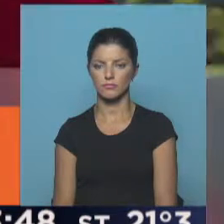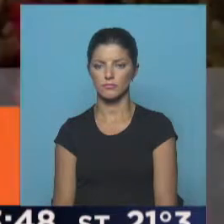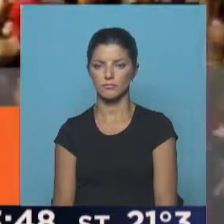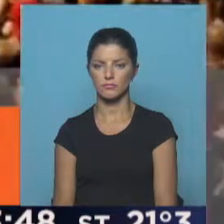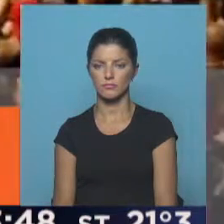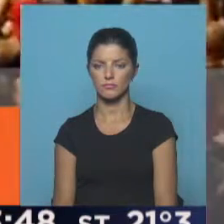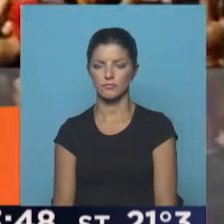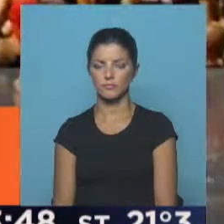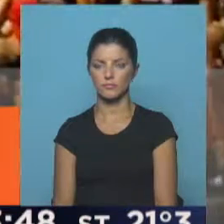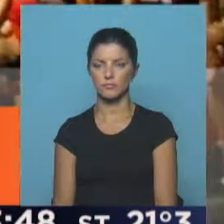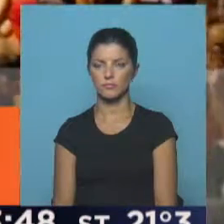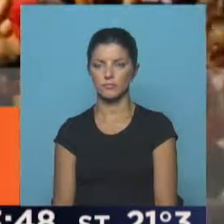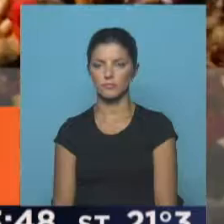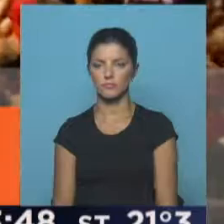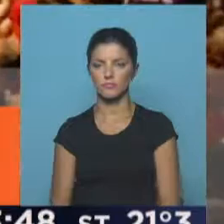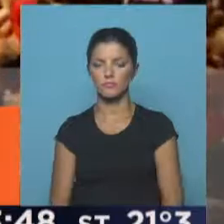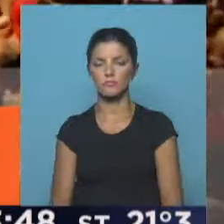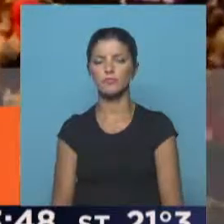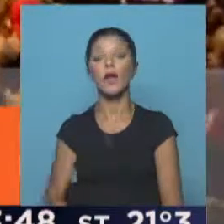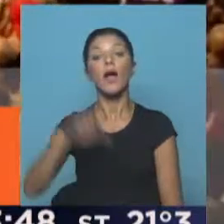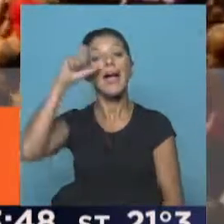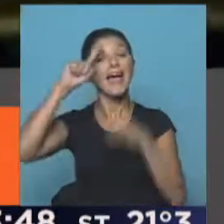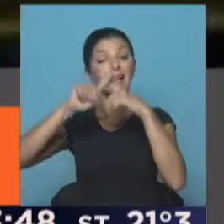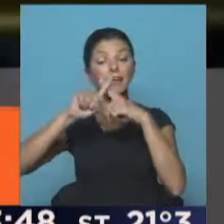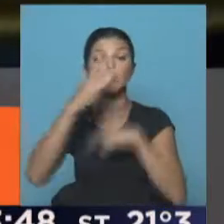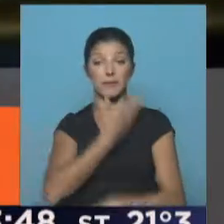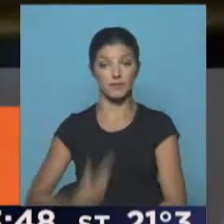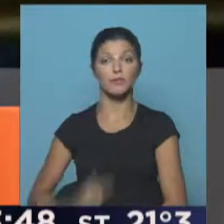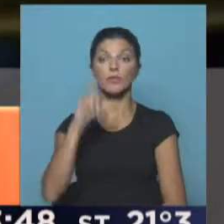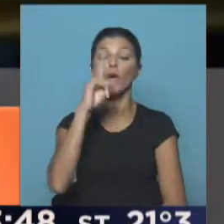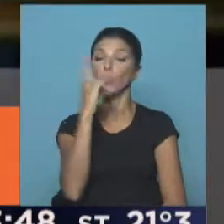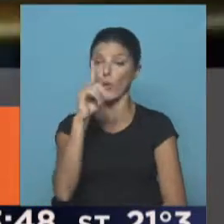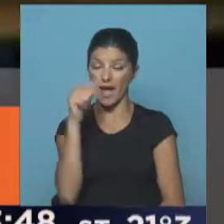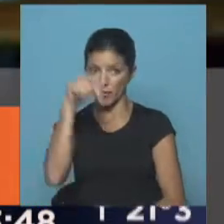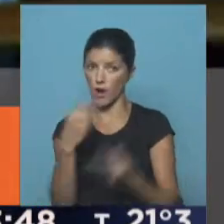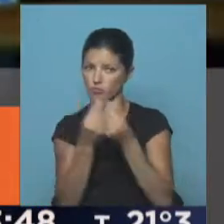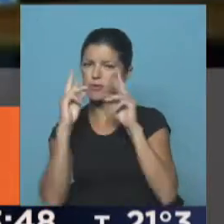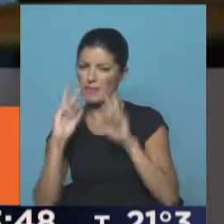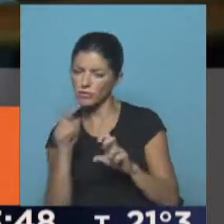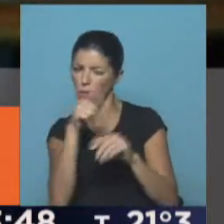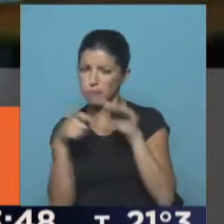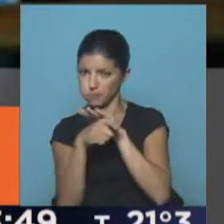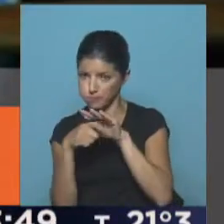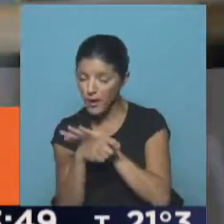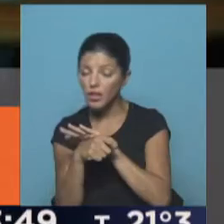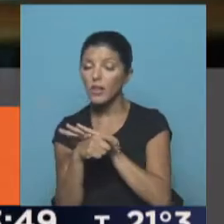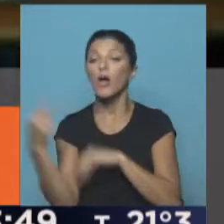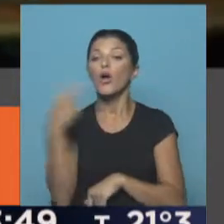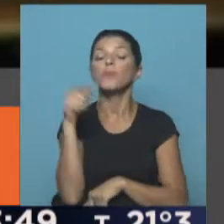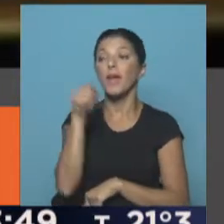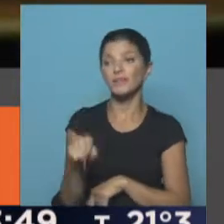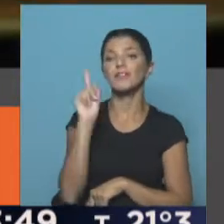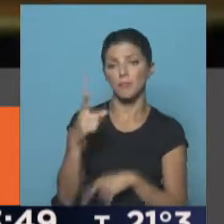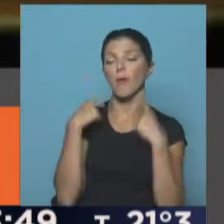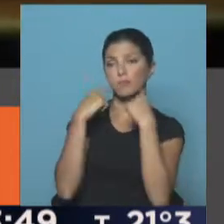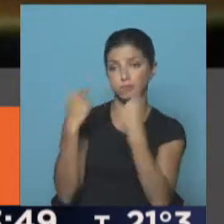de derecho. El expresidente Lula da Silva, quien enfrenta varias causas por corrupción, adhirió a las demandas